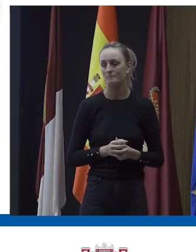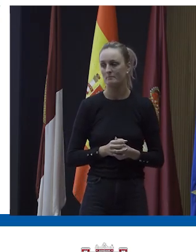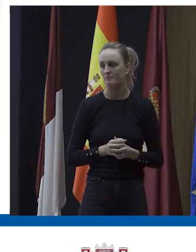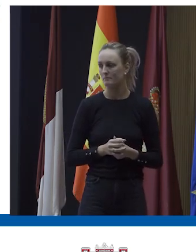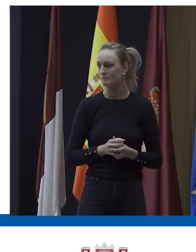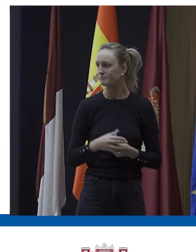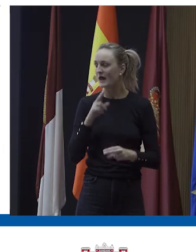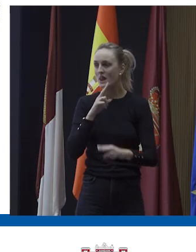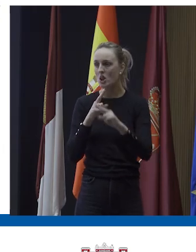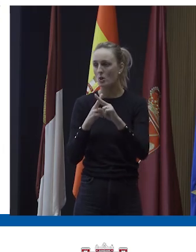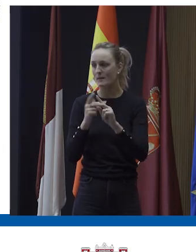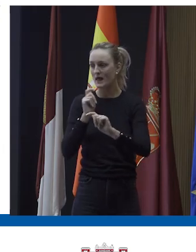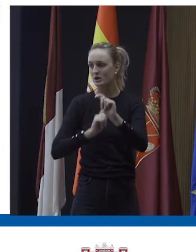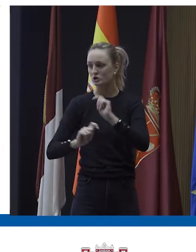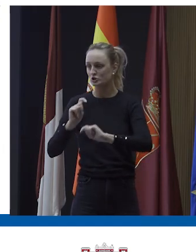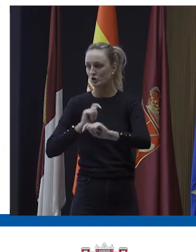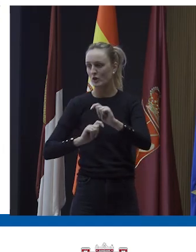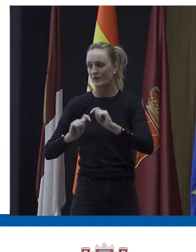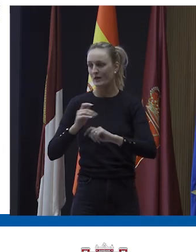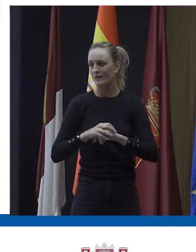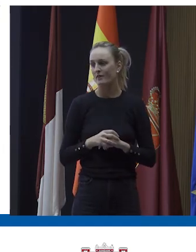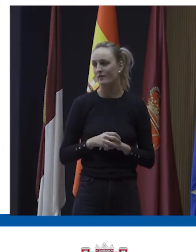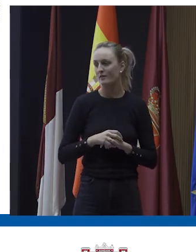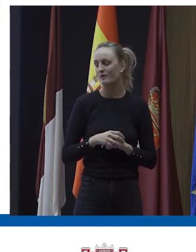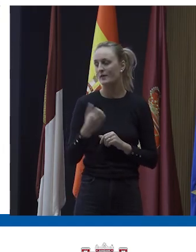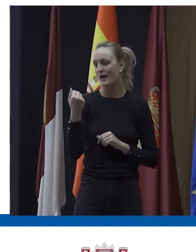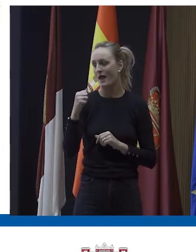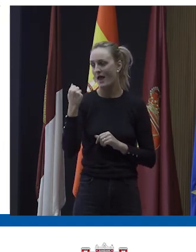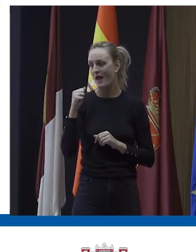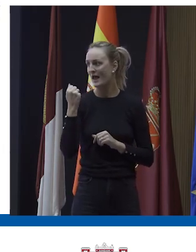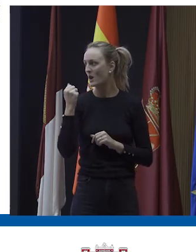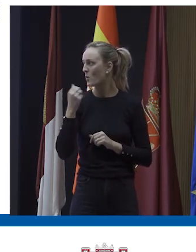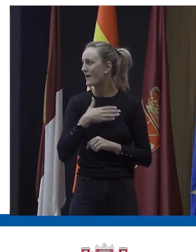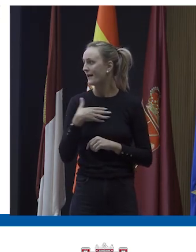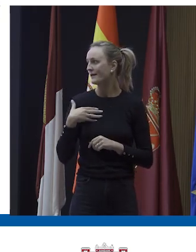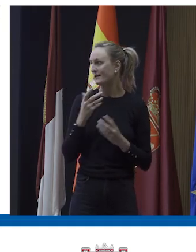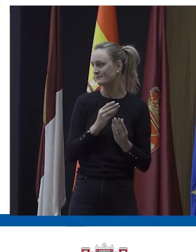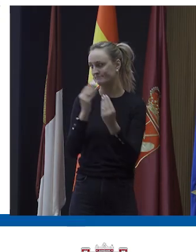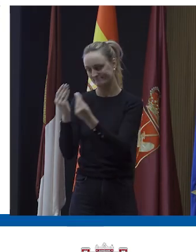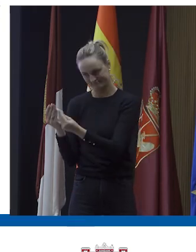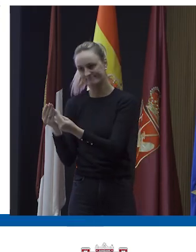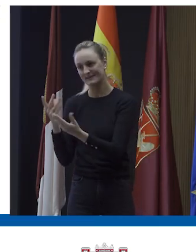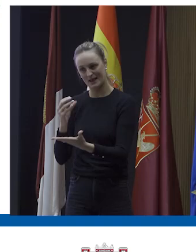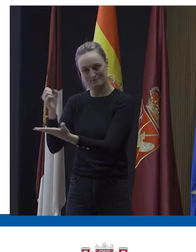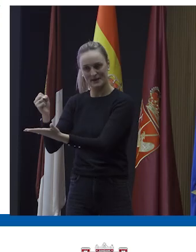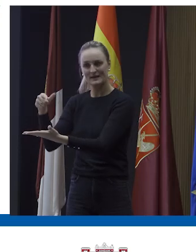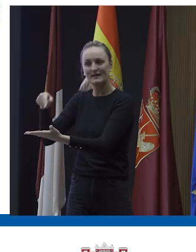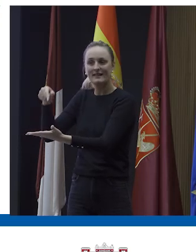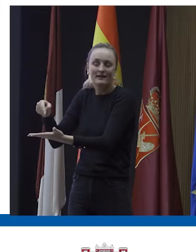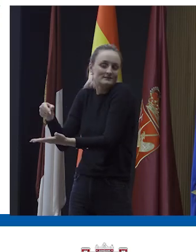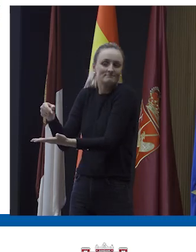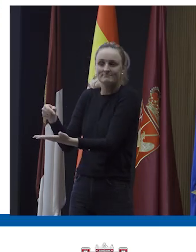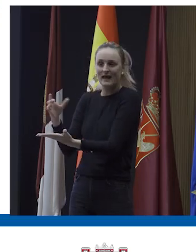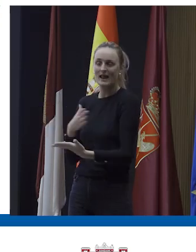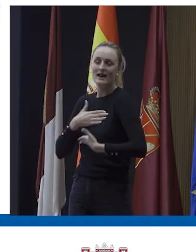En nombre de la asociación de Aluex se le quiere hacer entrega, bueno, de este detalle, de